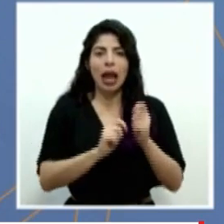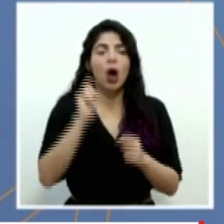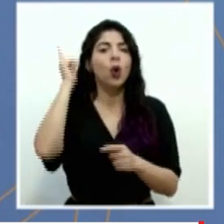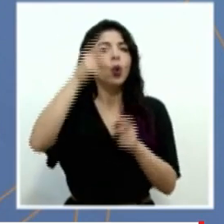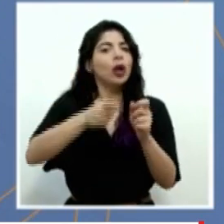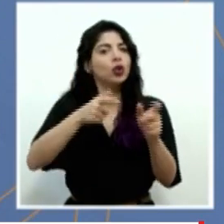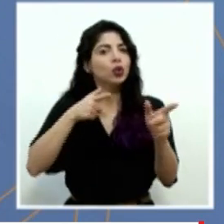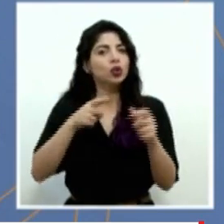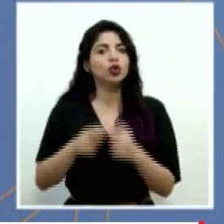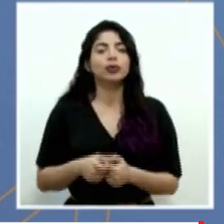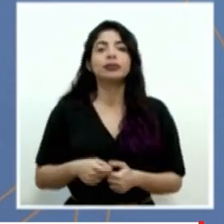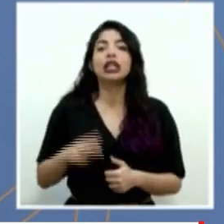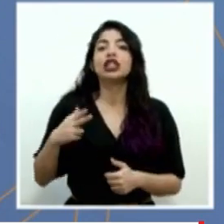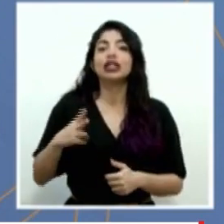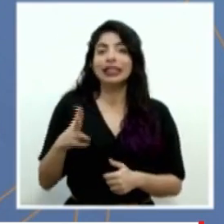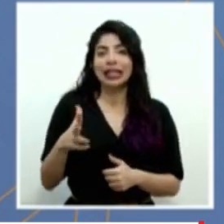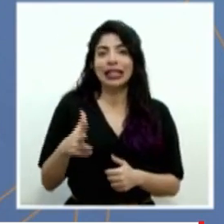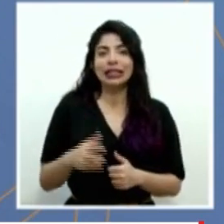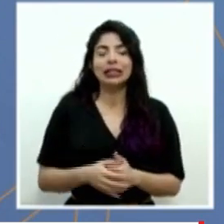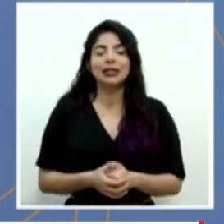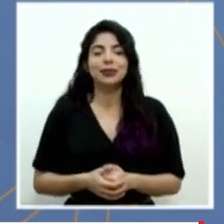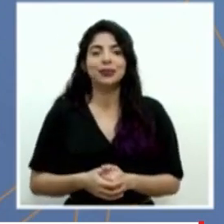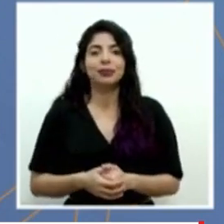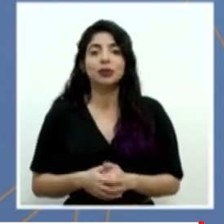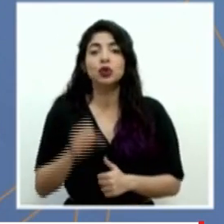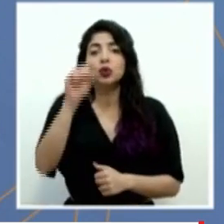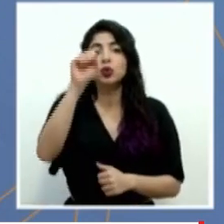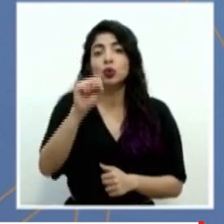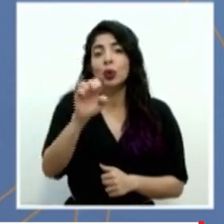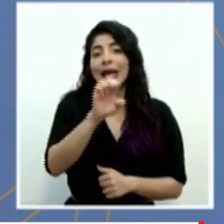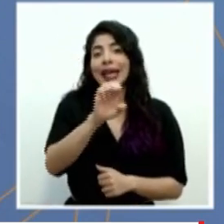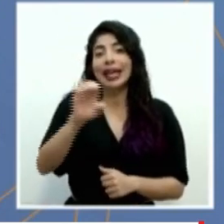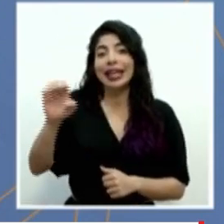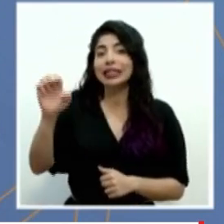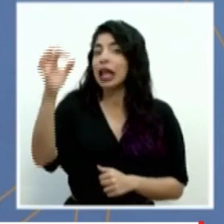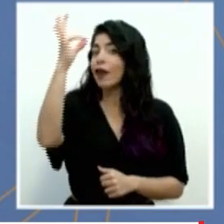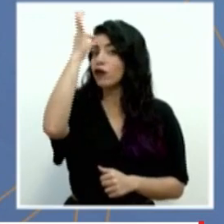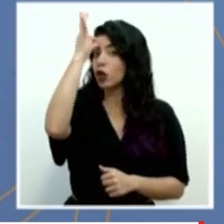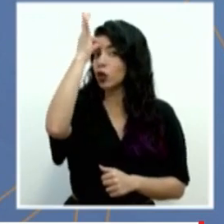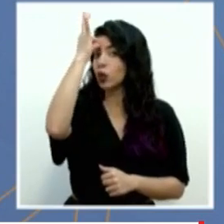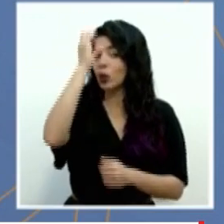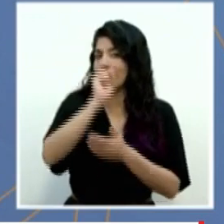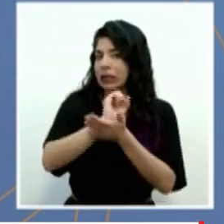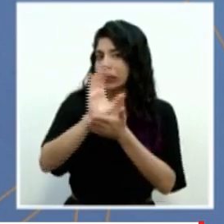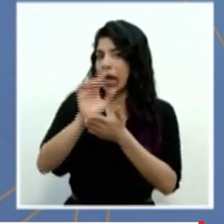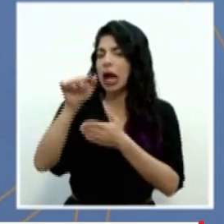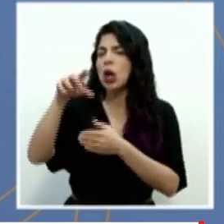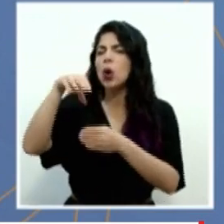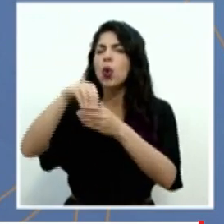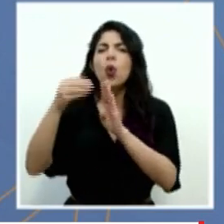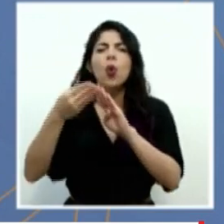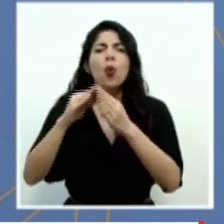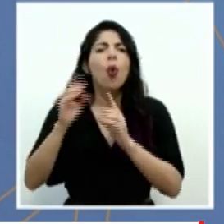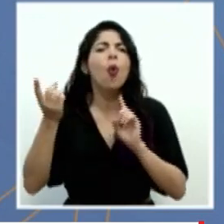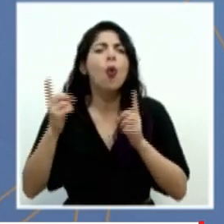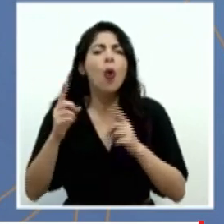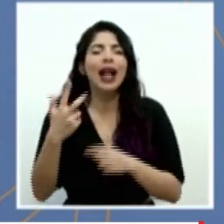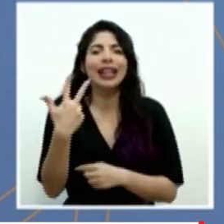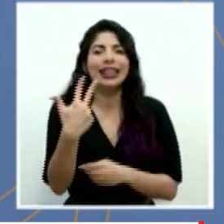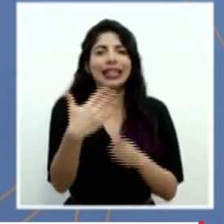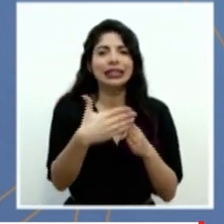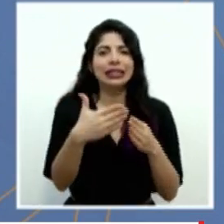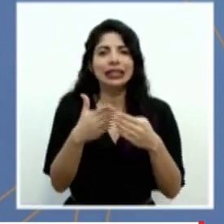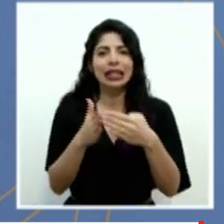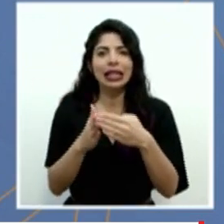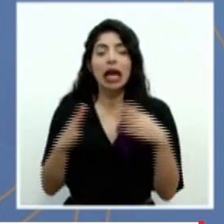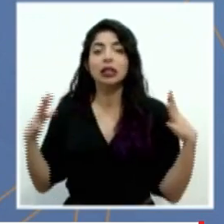Huatuso, Los Chiles, el sector sureste del distrito de La Fortuna de San Carlos, que incluye las comunidades de Tres